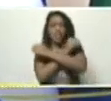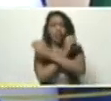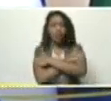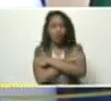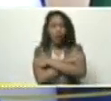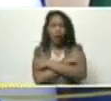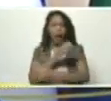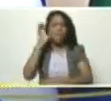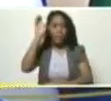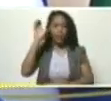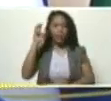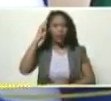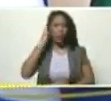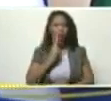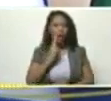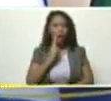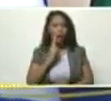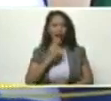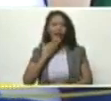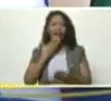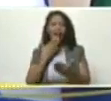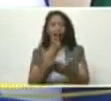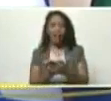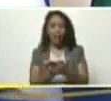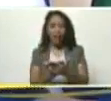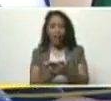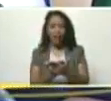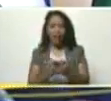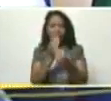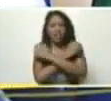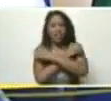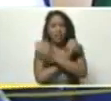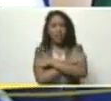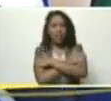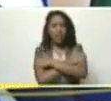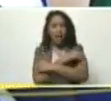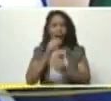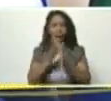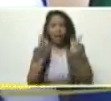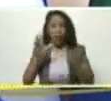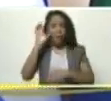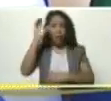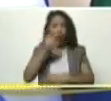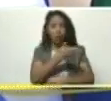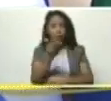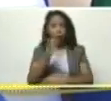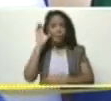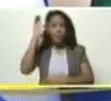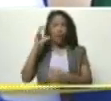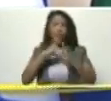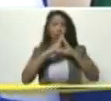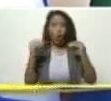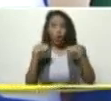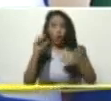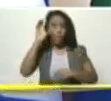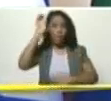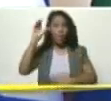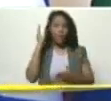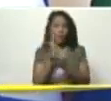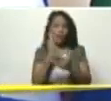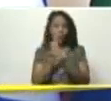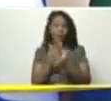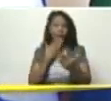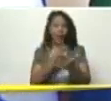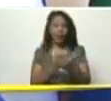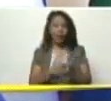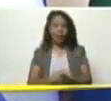la patria de Bolívar les agradece y los felicita. Y aquí tendrán patria para ustedes, patria para todos, patria para siempre. Muchas